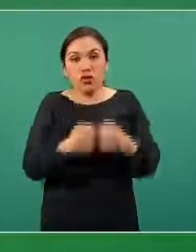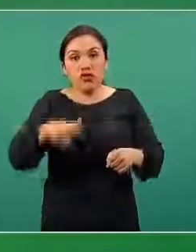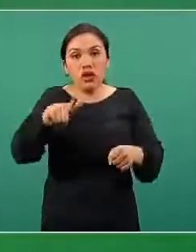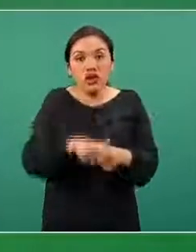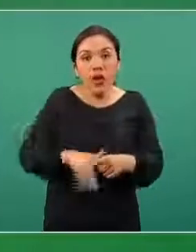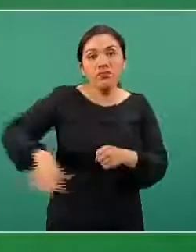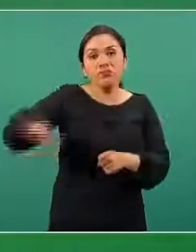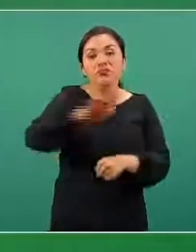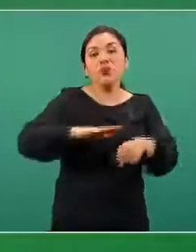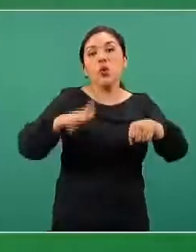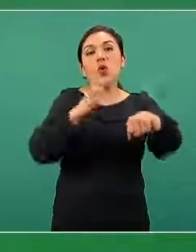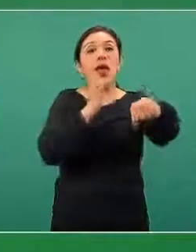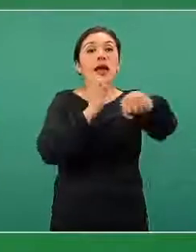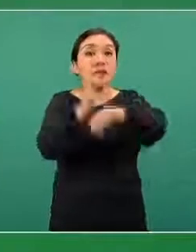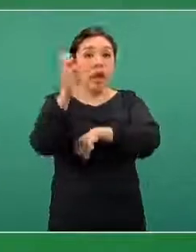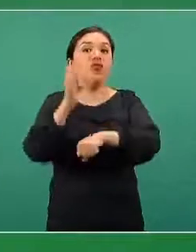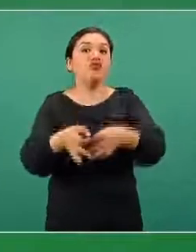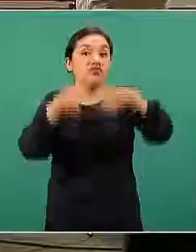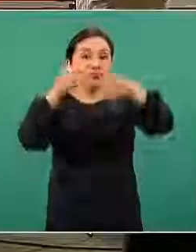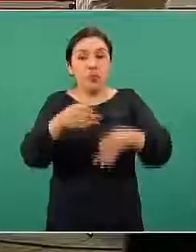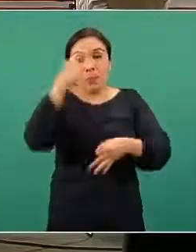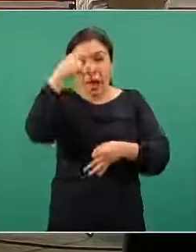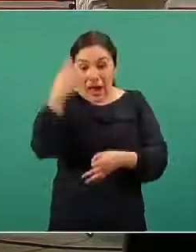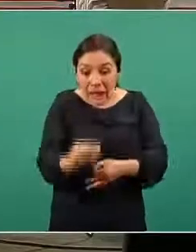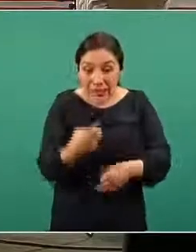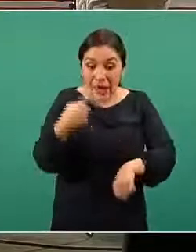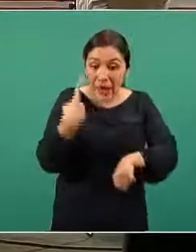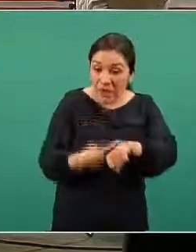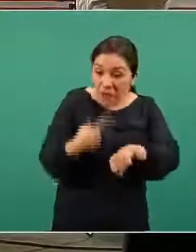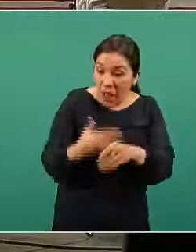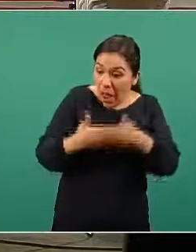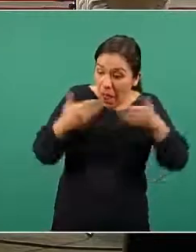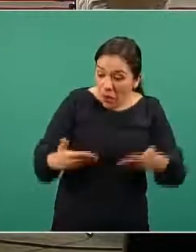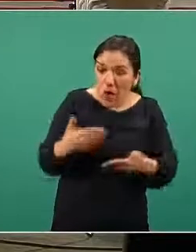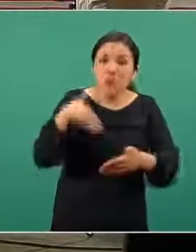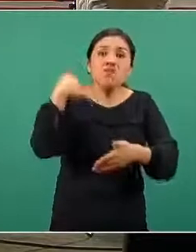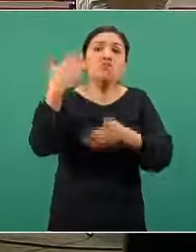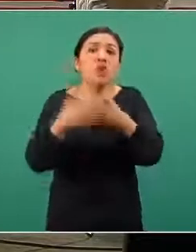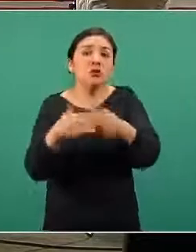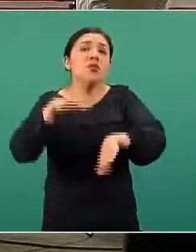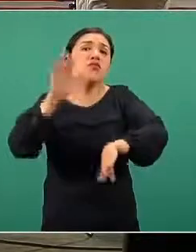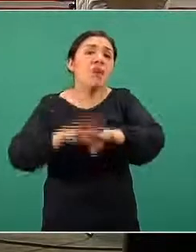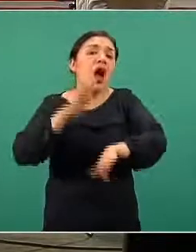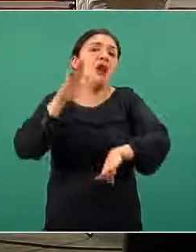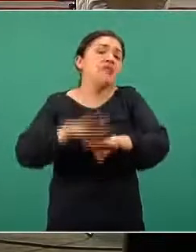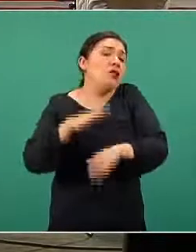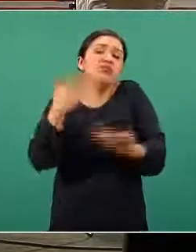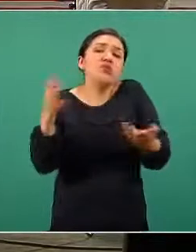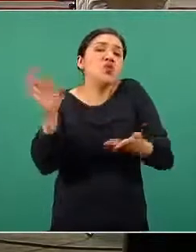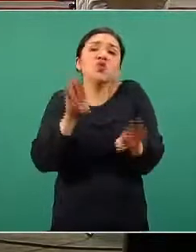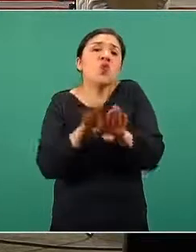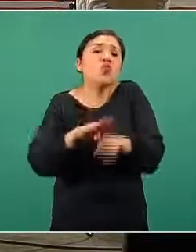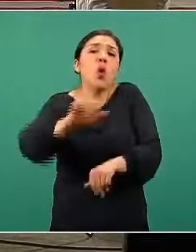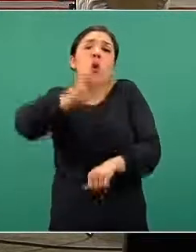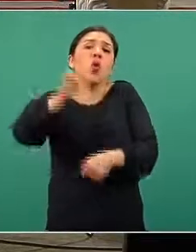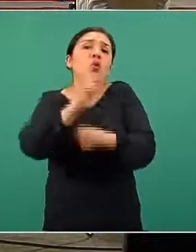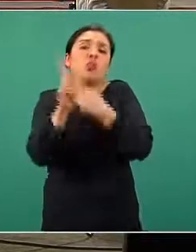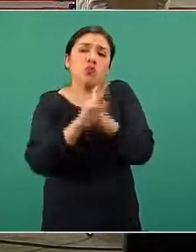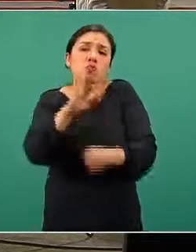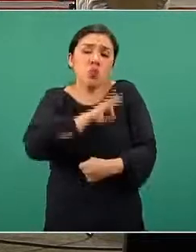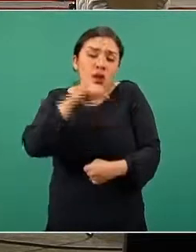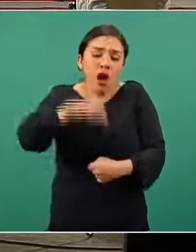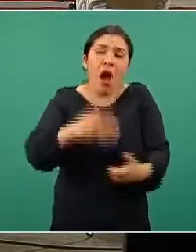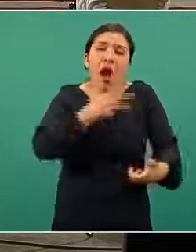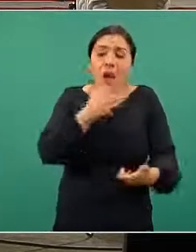un Estado nacional para esta y las siguientes experiencias que indudablemente, como cualquier otro país, podemos tener